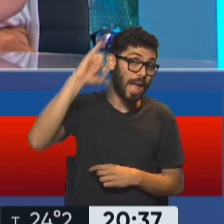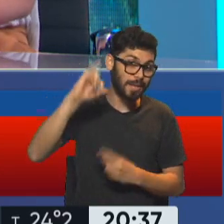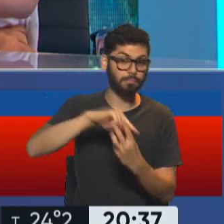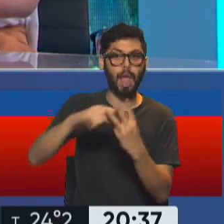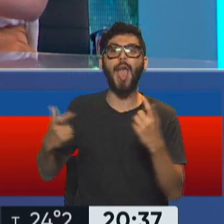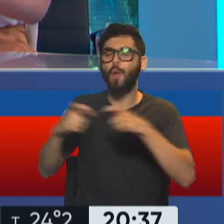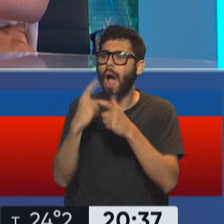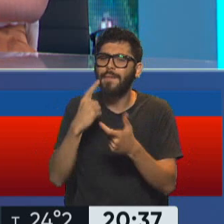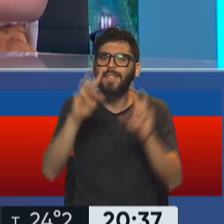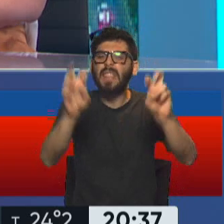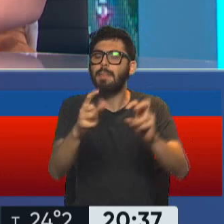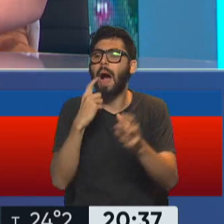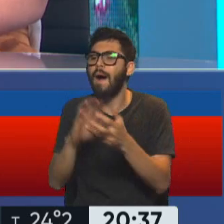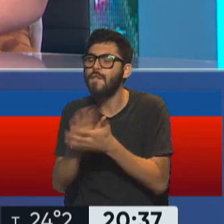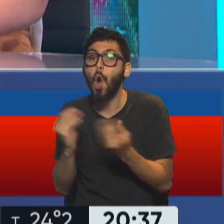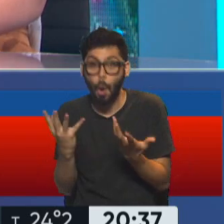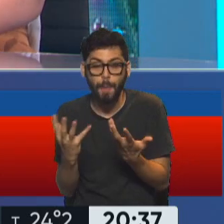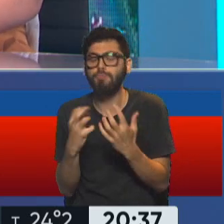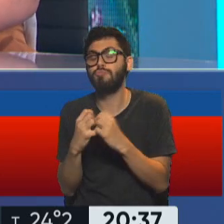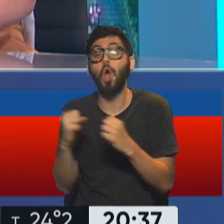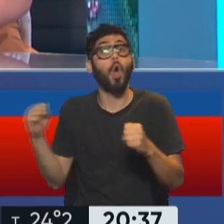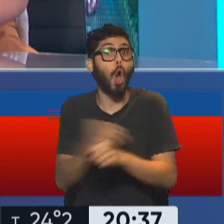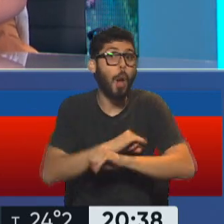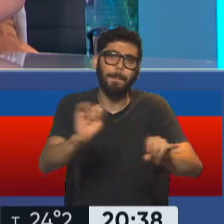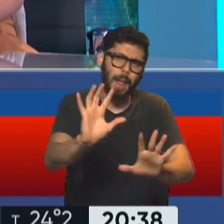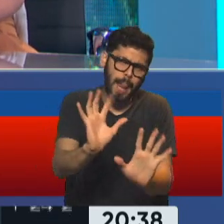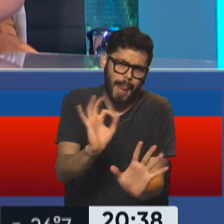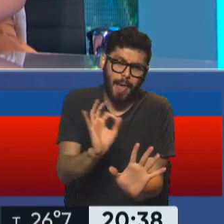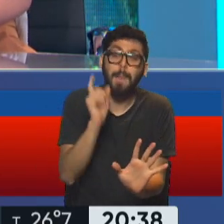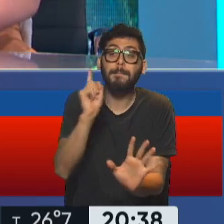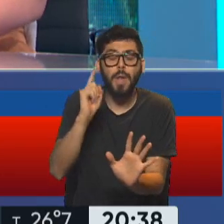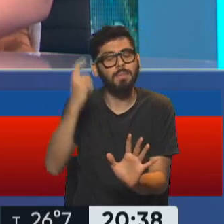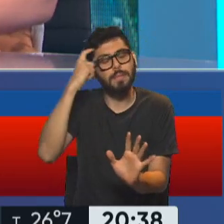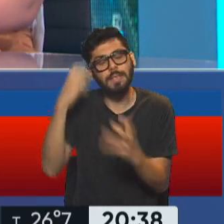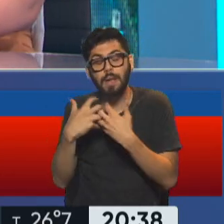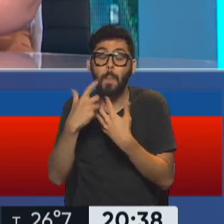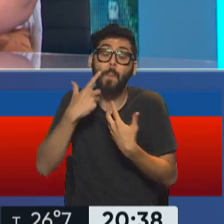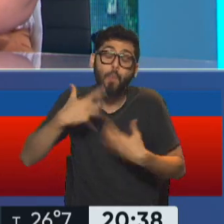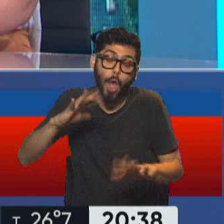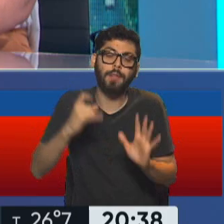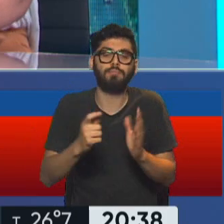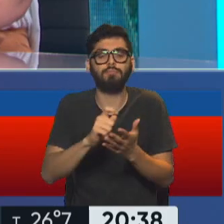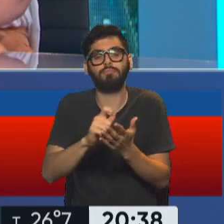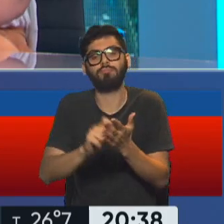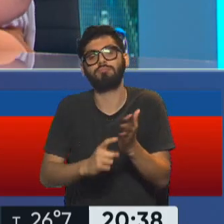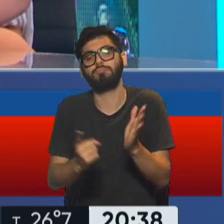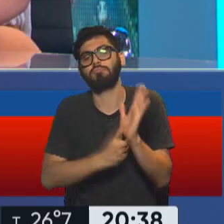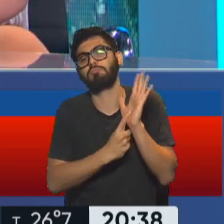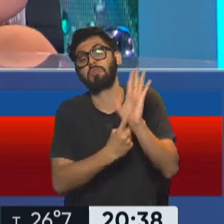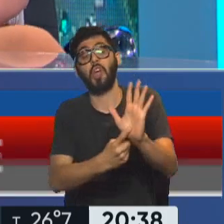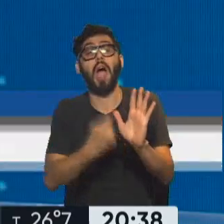Y si bien no se confirmó nada, te digo que no se descartan medidas adicionales al respecto para poder controlar los precios de la carne de aquí